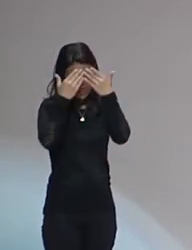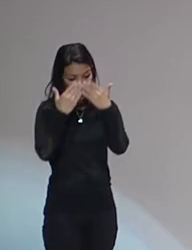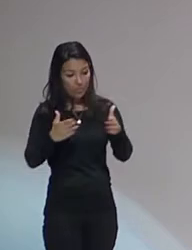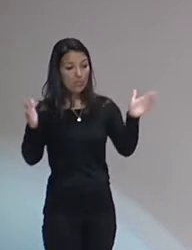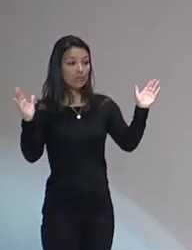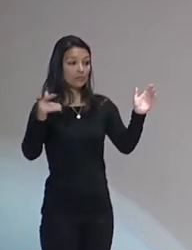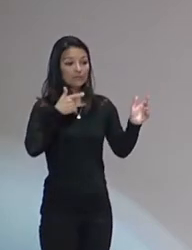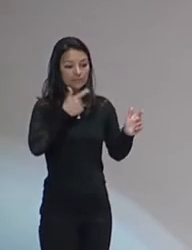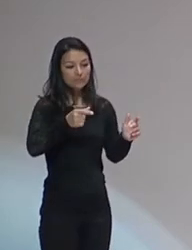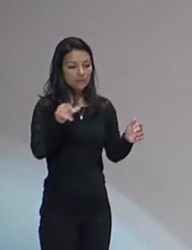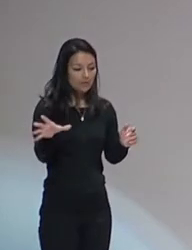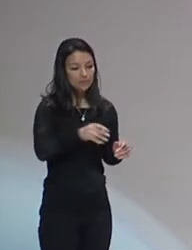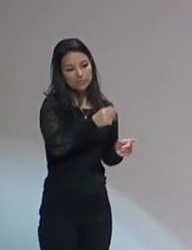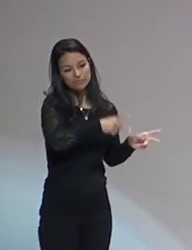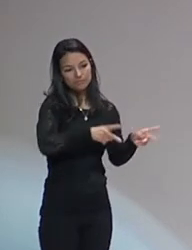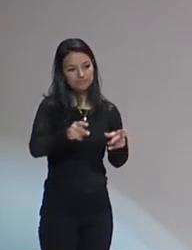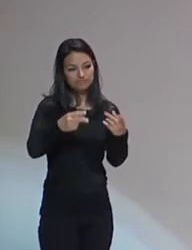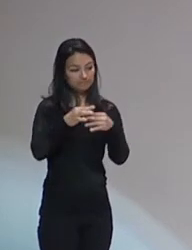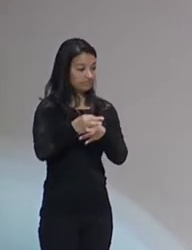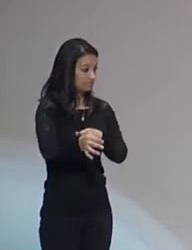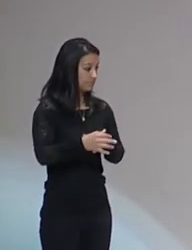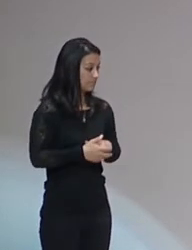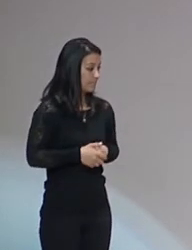de la escuela.